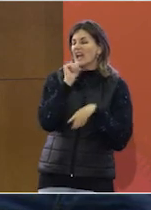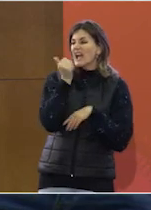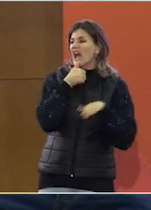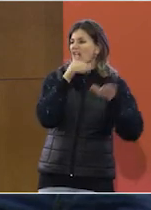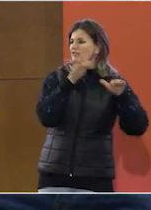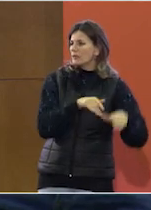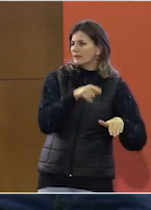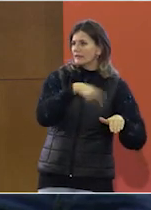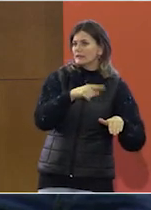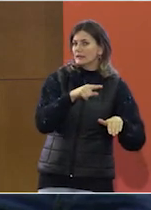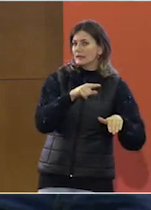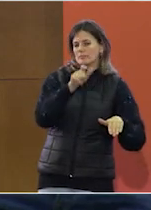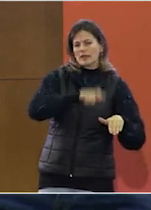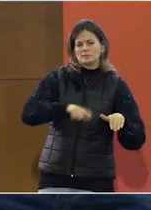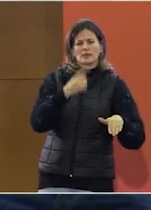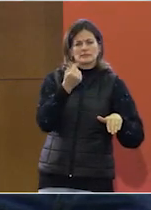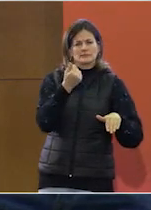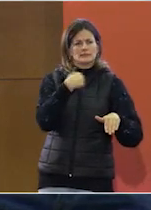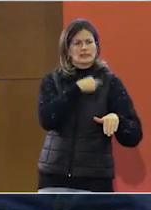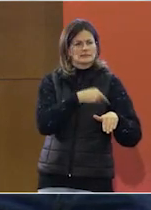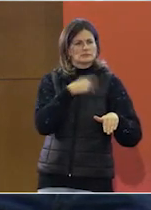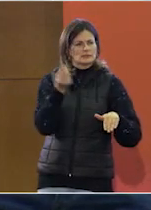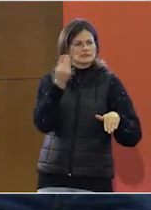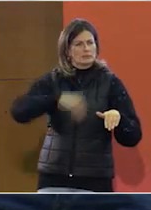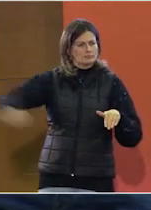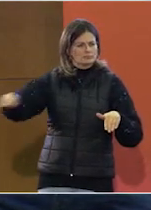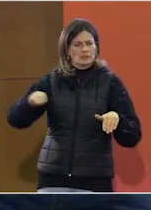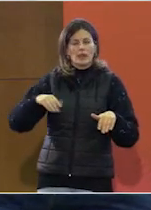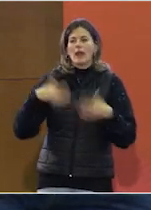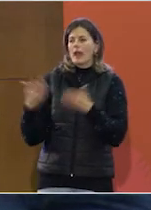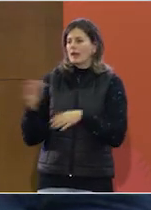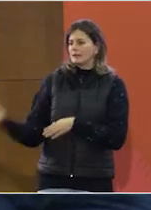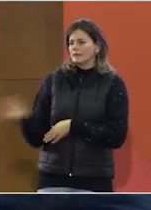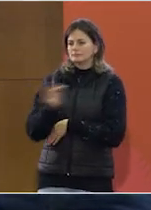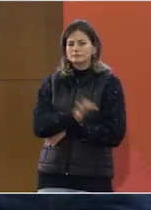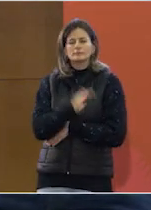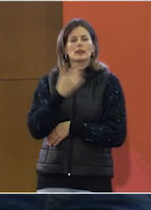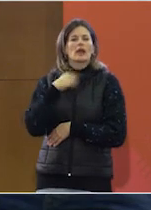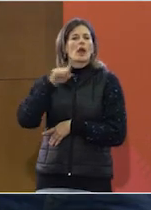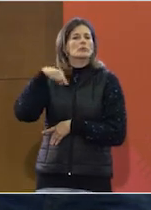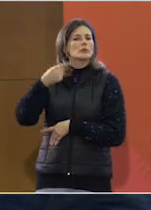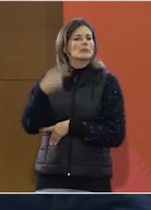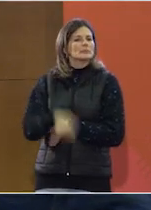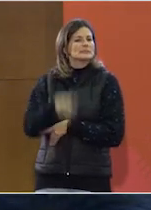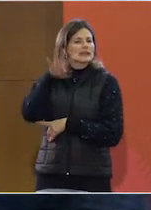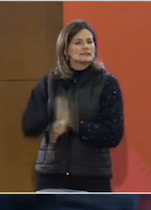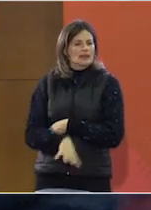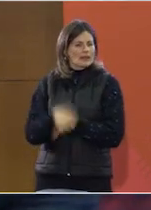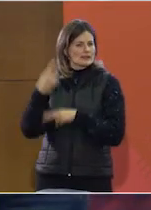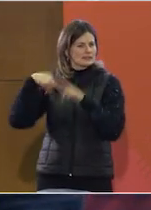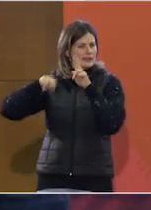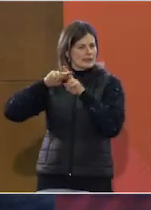que tienen cuentas en Suiza. Con vosotros, el próximo presidente de la Generalitat, Xavier Domènech.